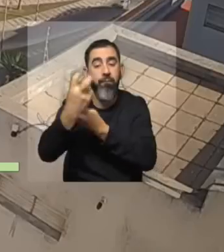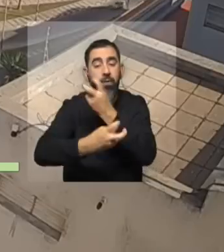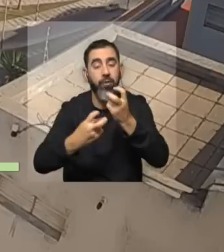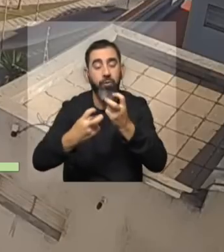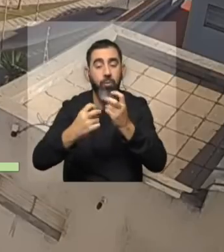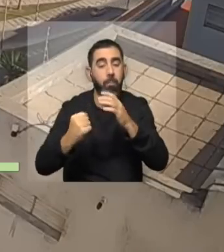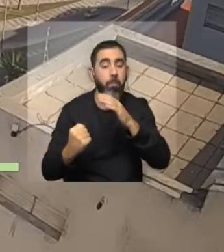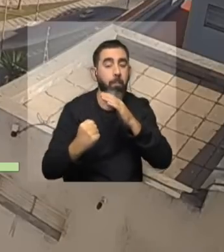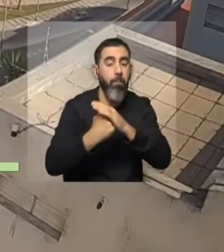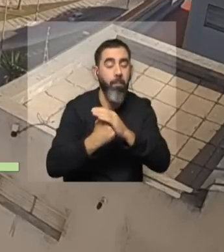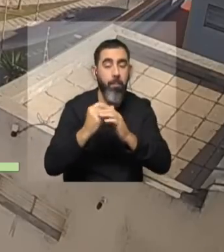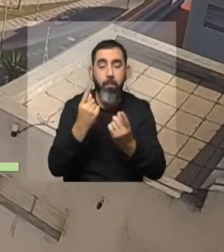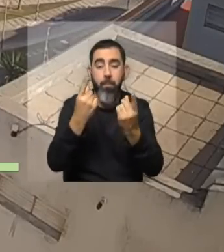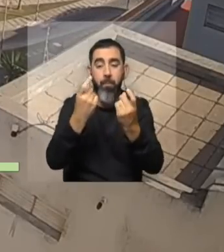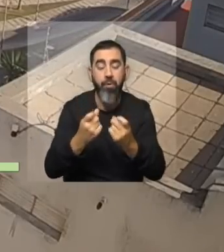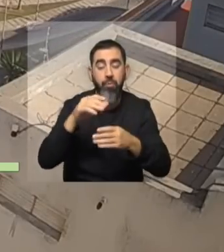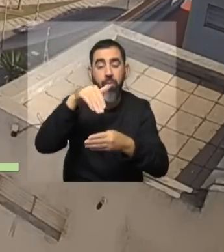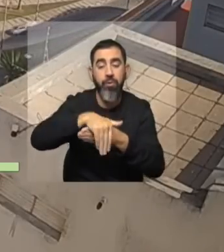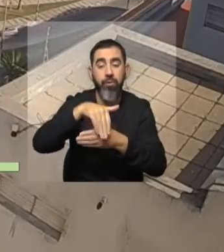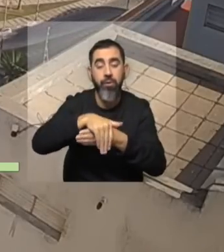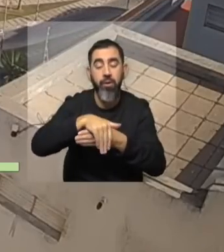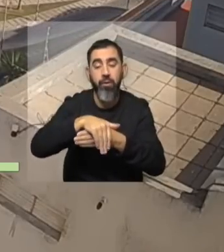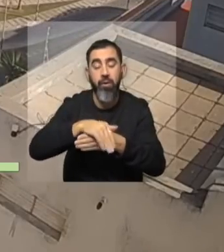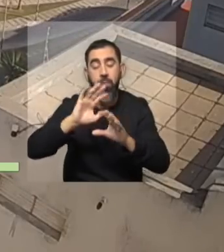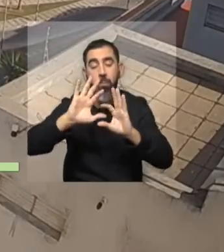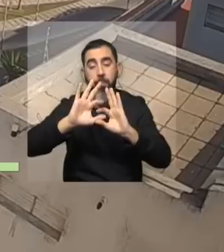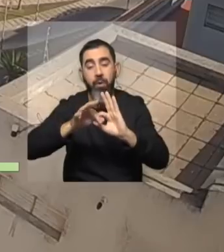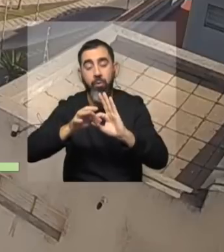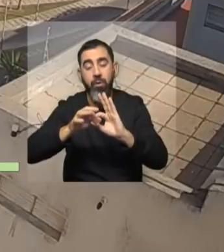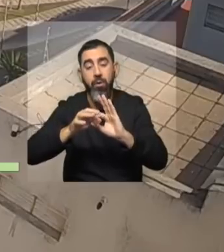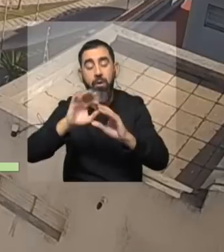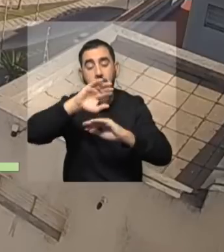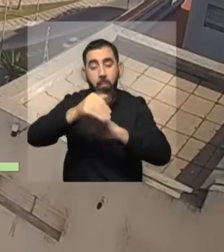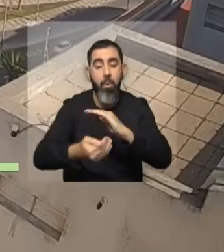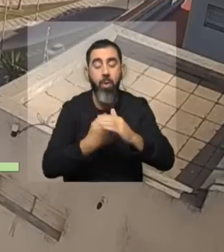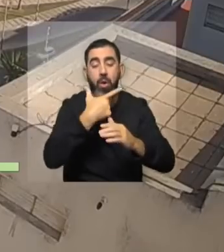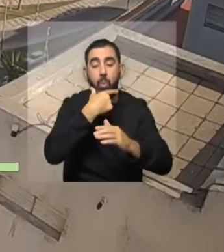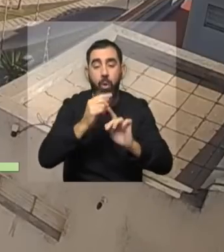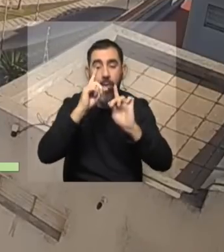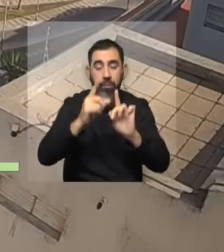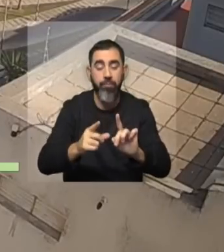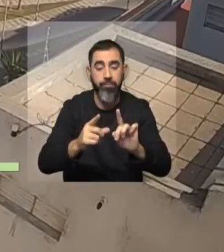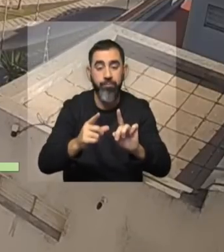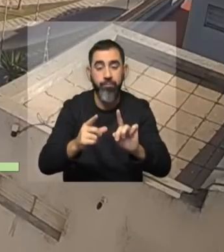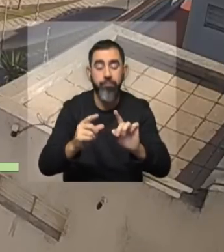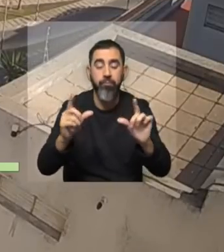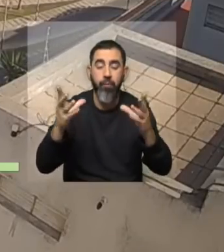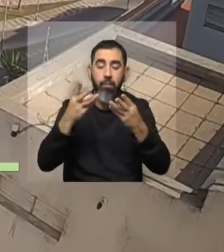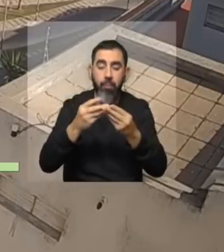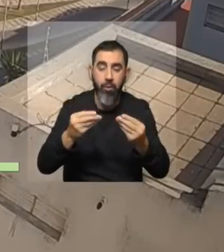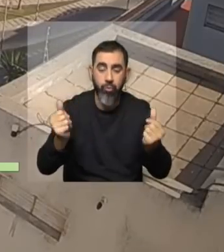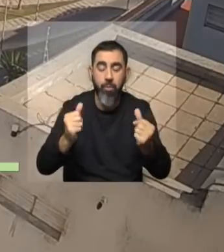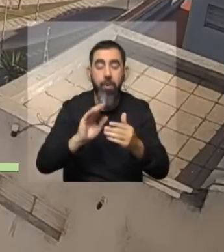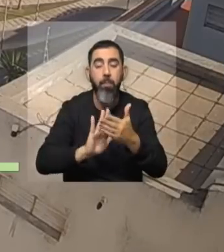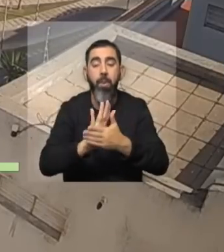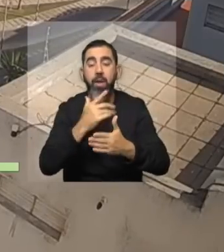tengan su máxima intensidad durante la tarde-noche del miércoles y la madrugada del jueves, comenzando a amainar en la mañana